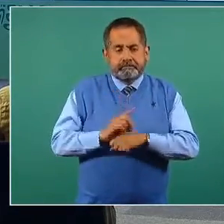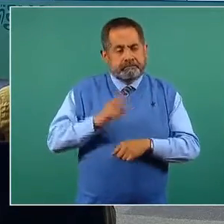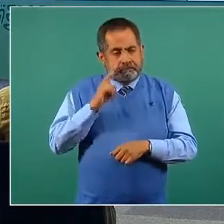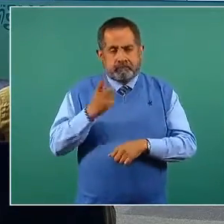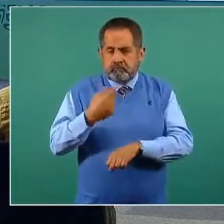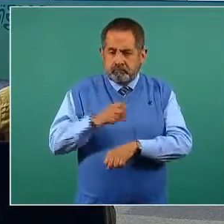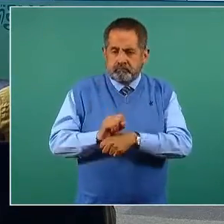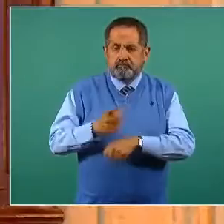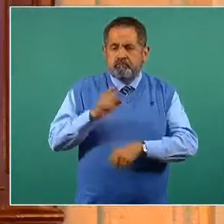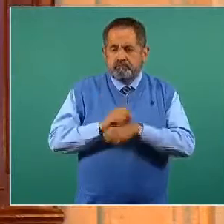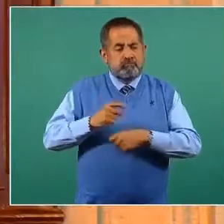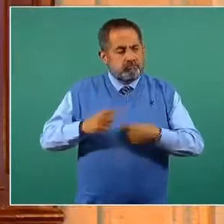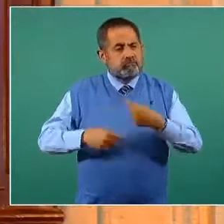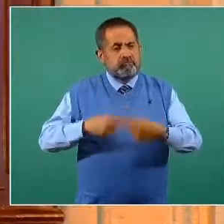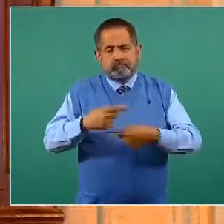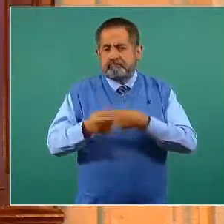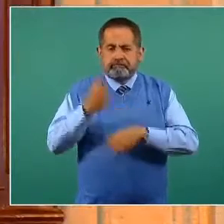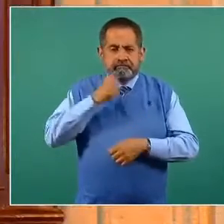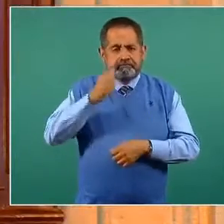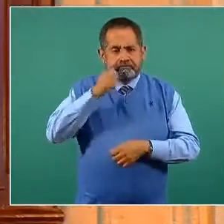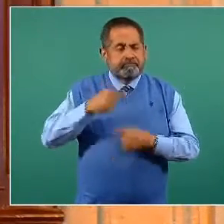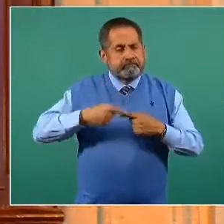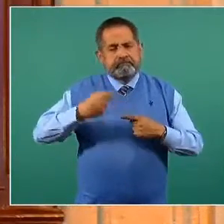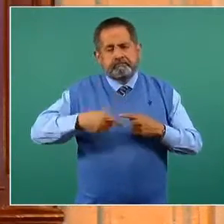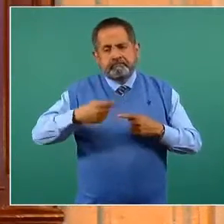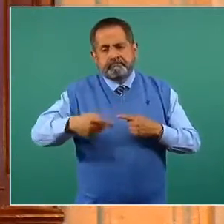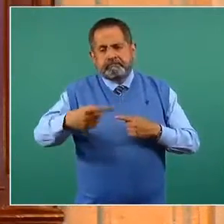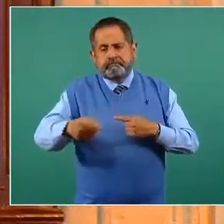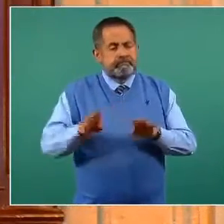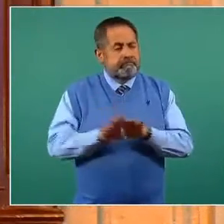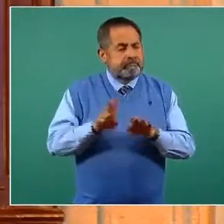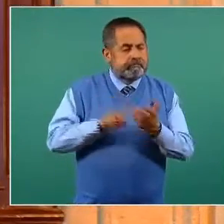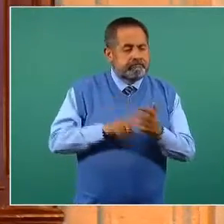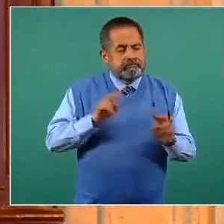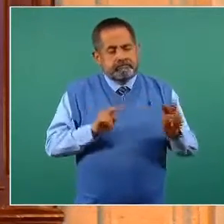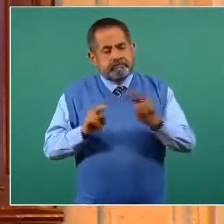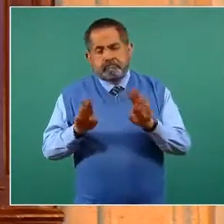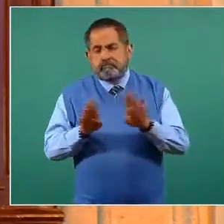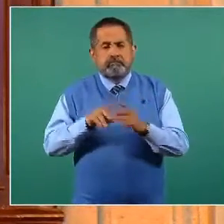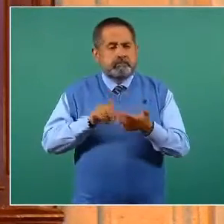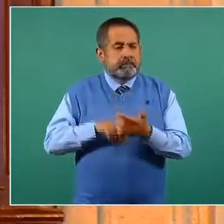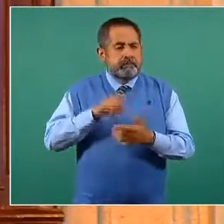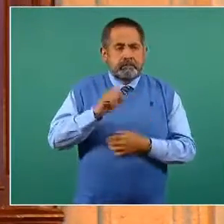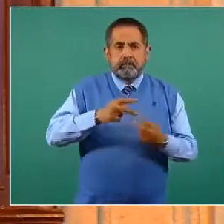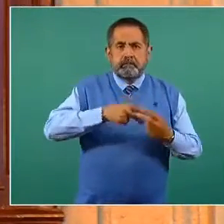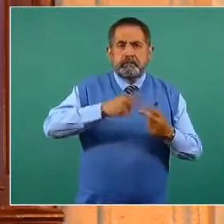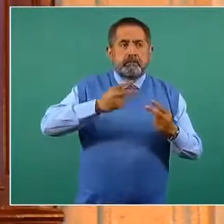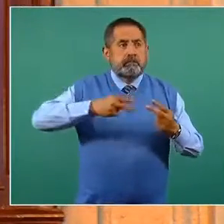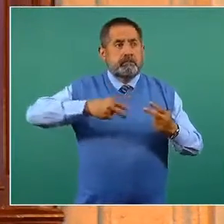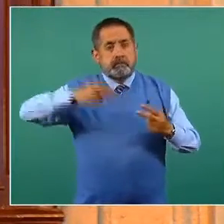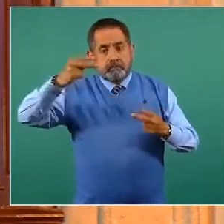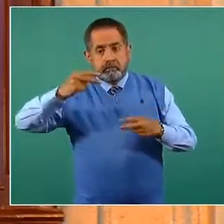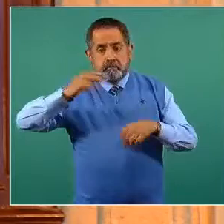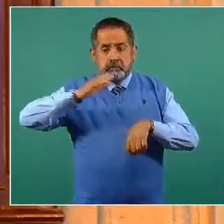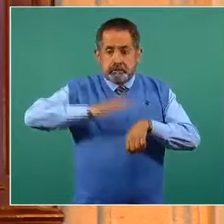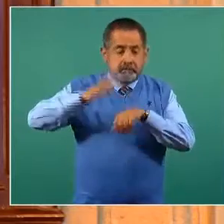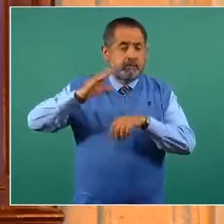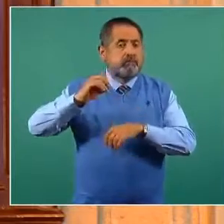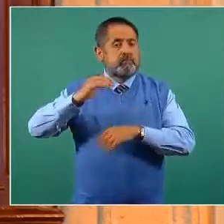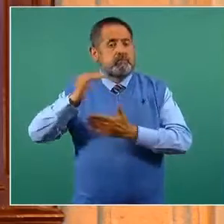semana epidemiológica con semana epidemiológica estar identificando si la misma se incrementa, la misma